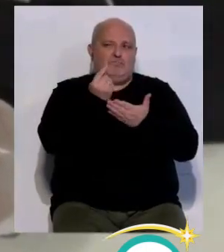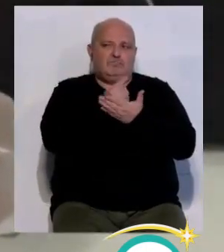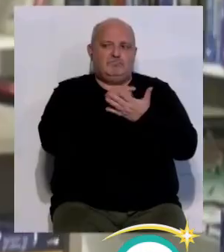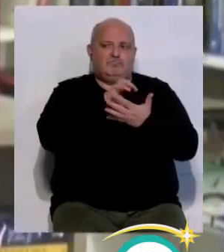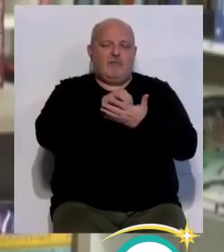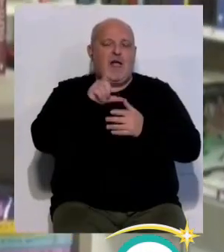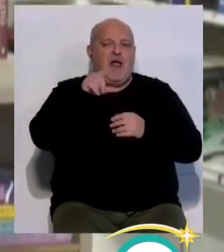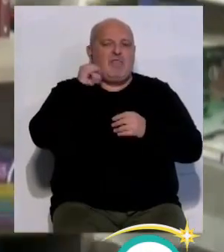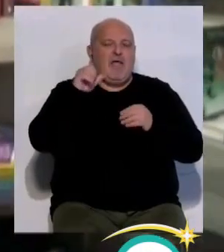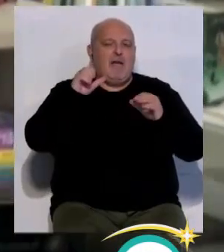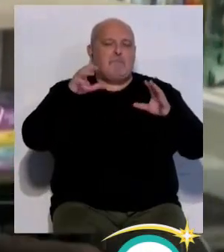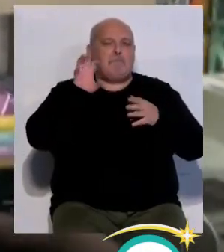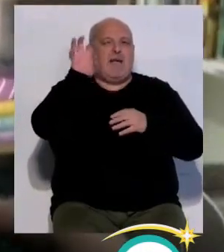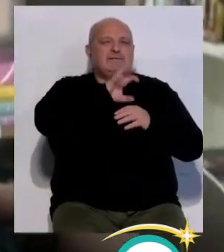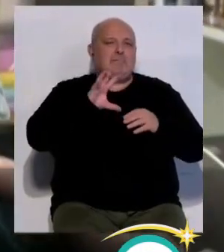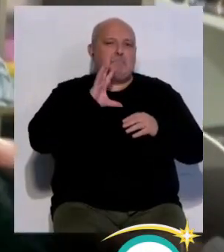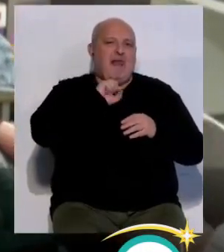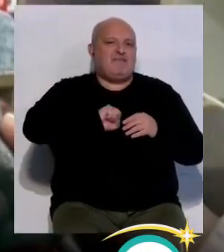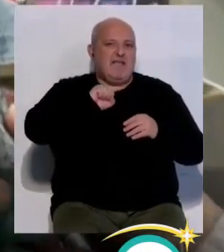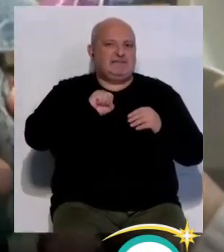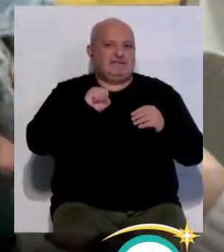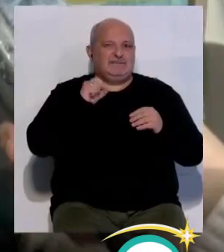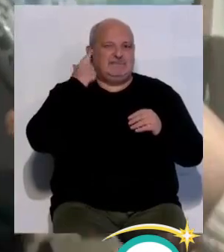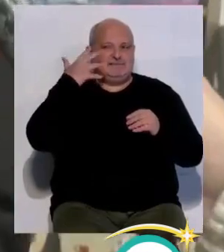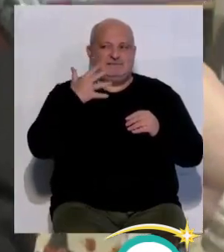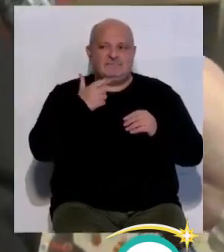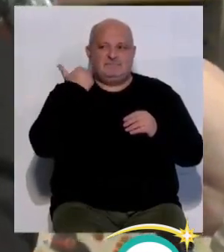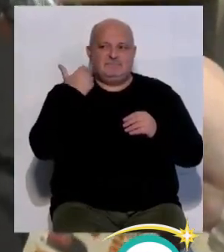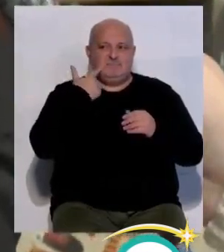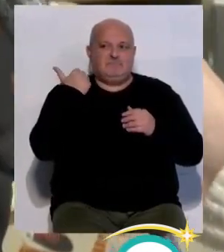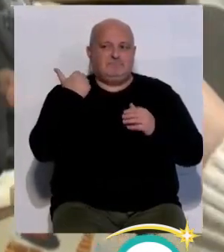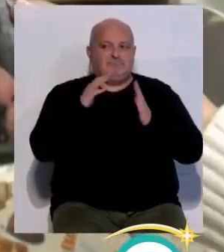Pues Alicia en el País de las Maravillas, pero fíjate.